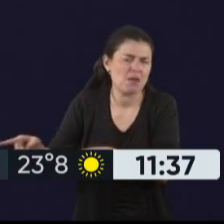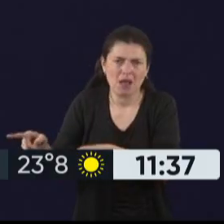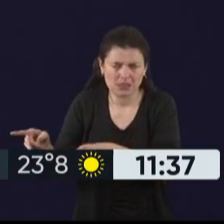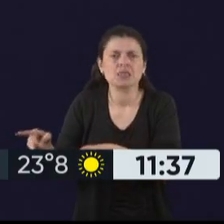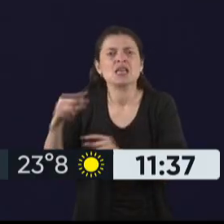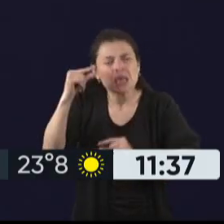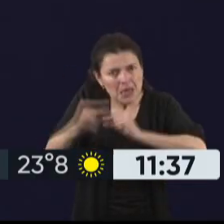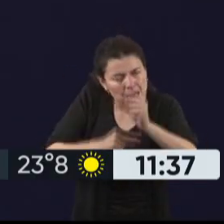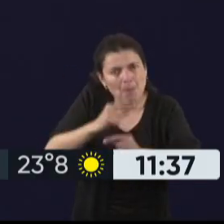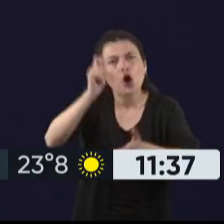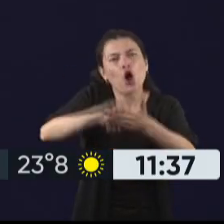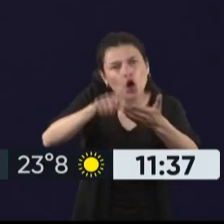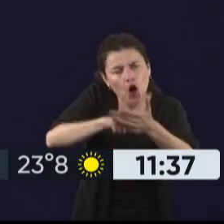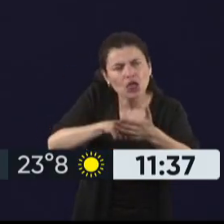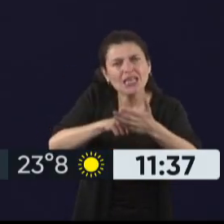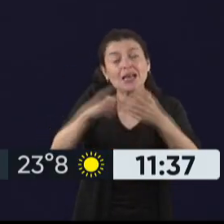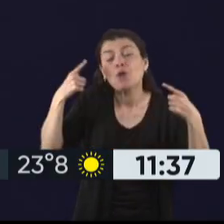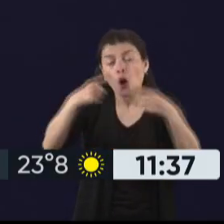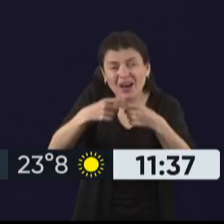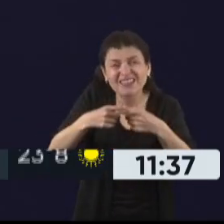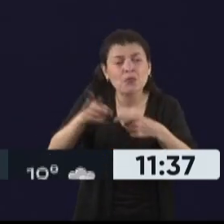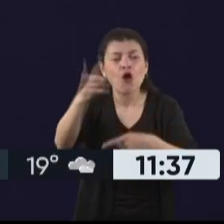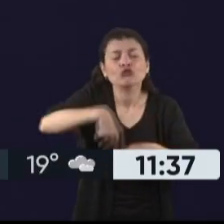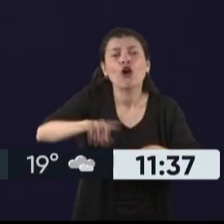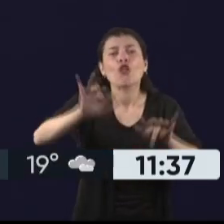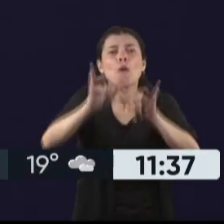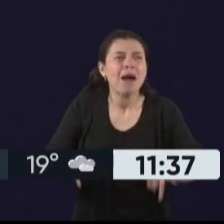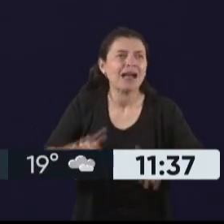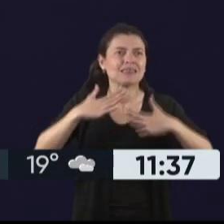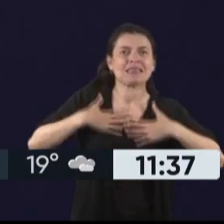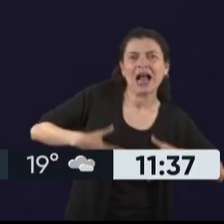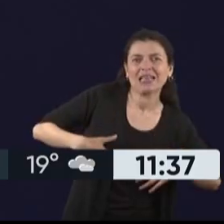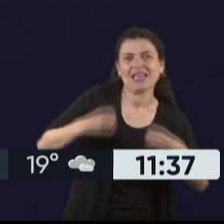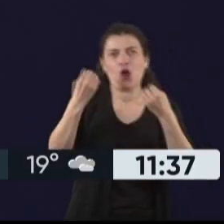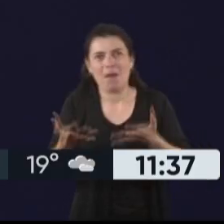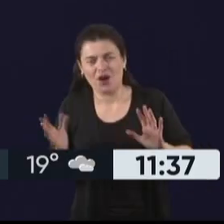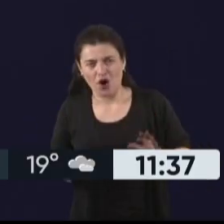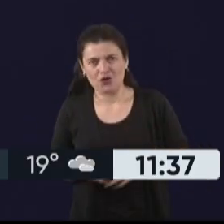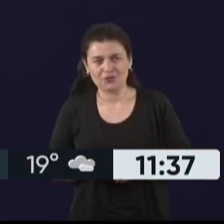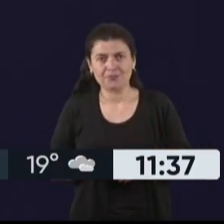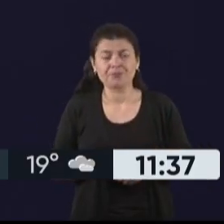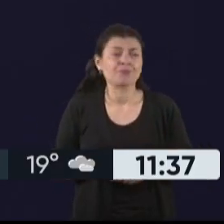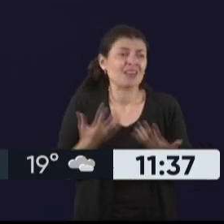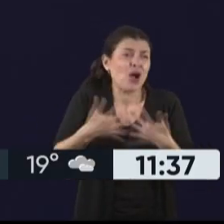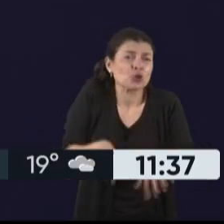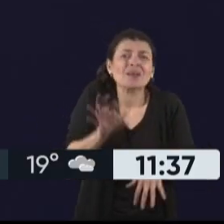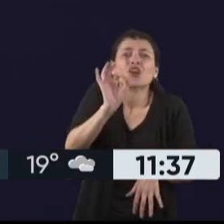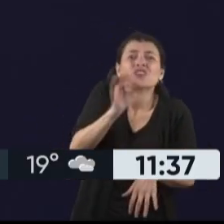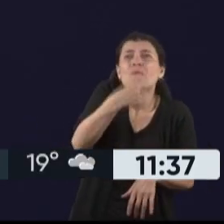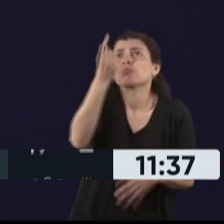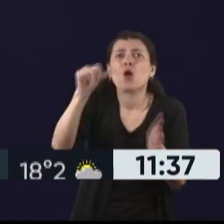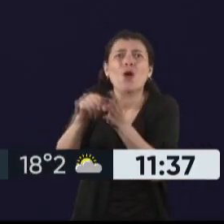bien. Nadie puede pensar que un país está mejor con inflación que sin